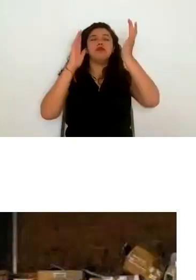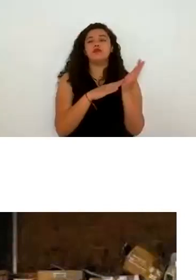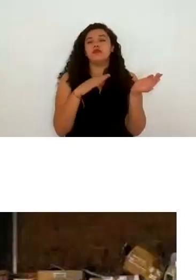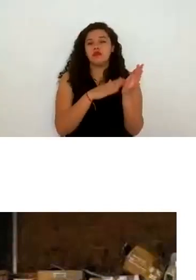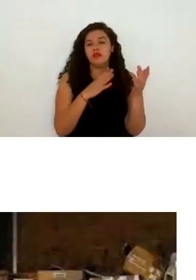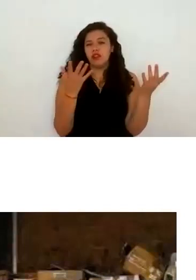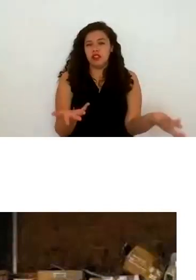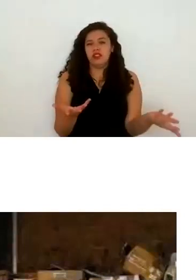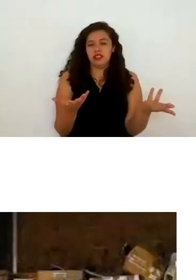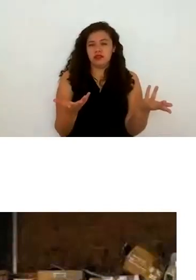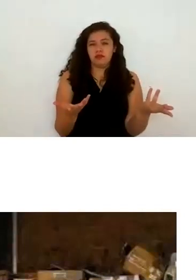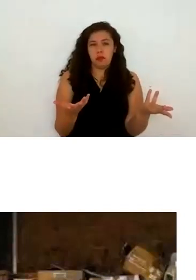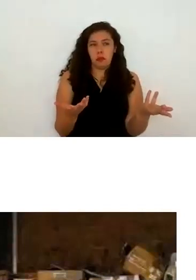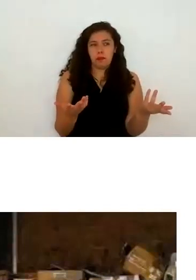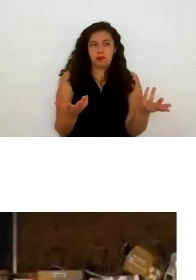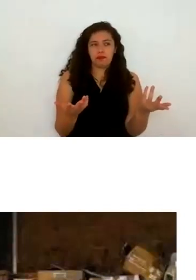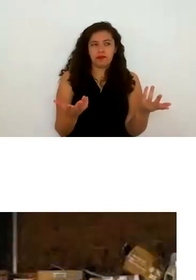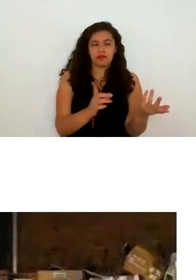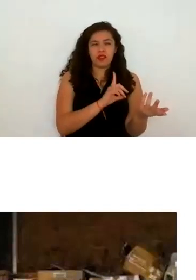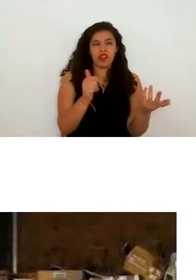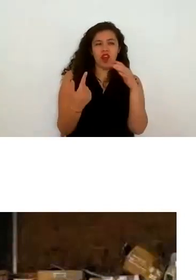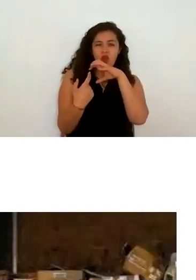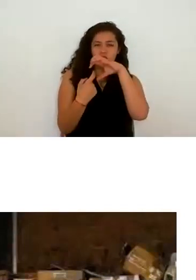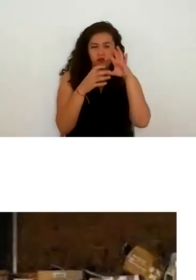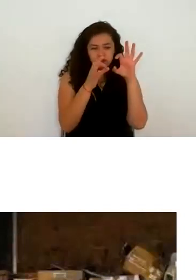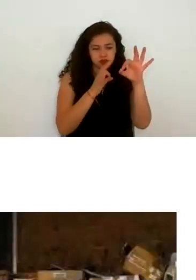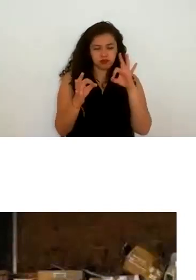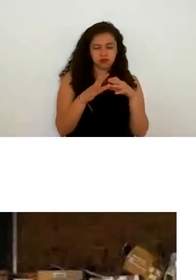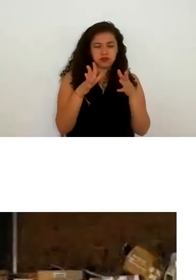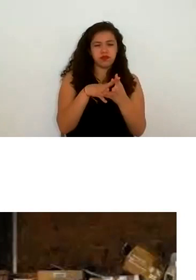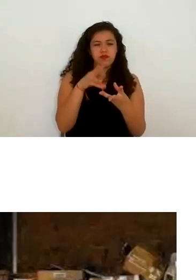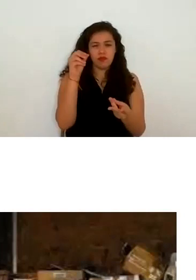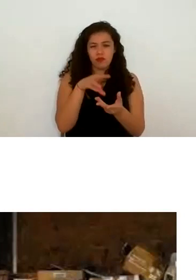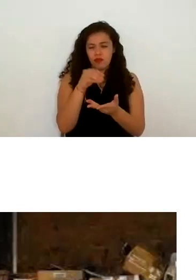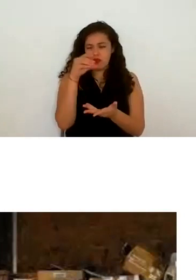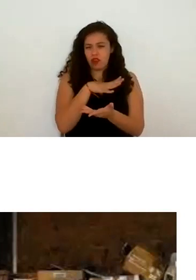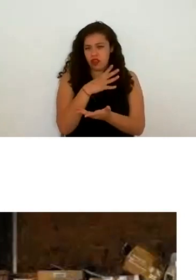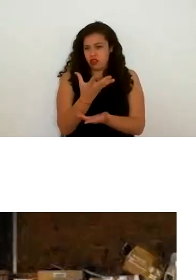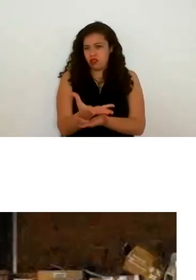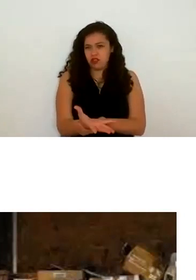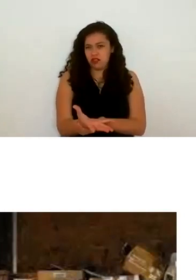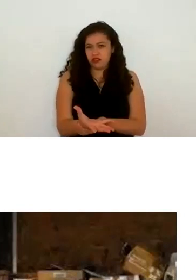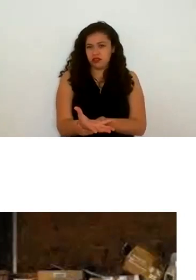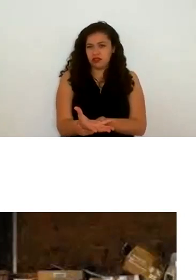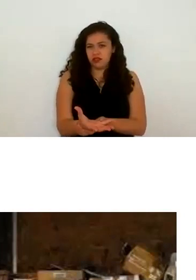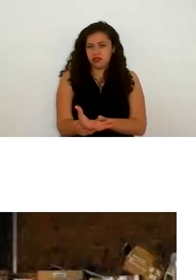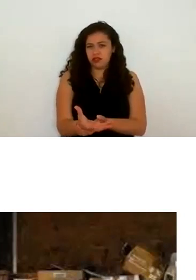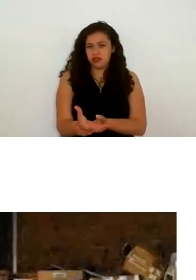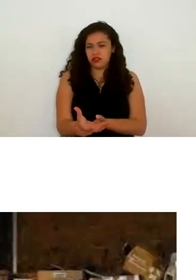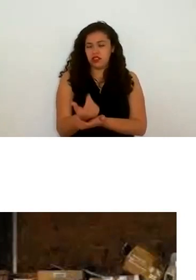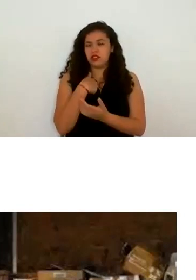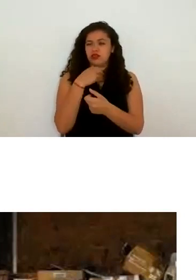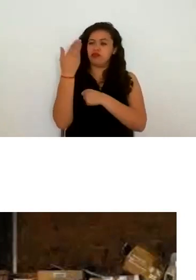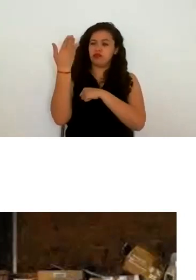deteriorar, se van a dañar, va a tener producción de hongos, exceso de polvo, y ellos podrían tener una sanción